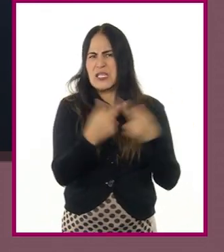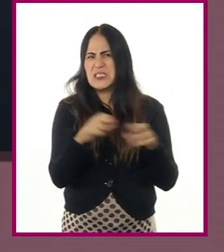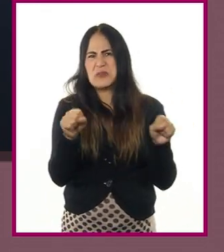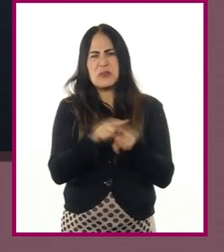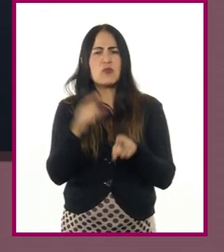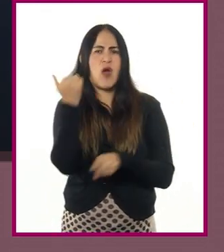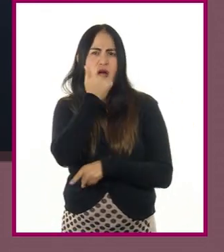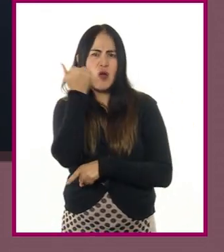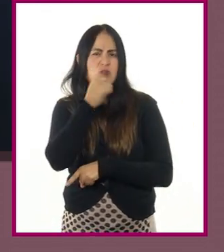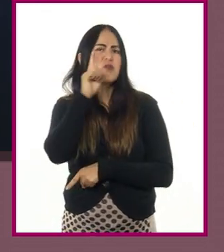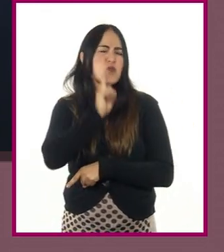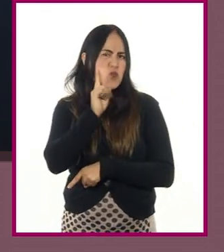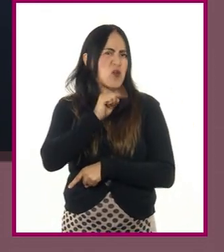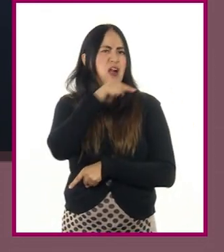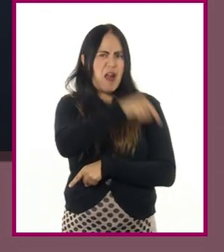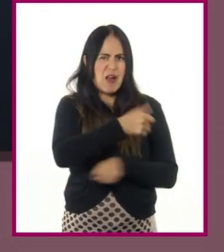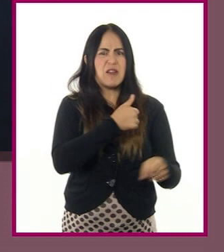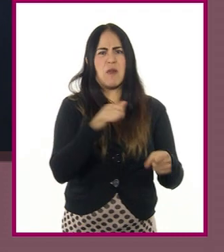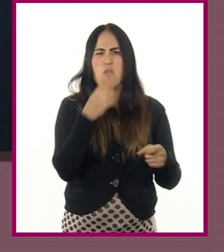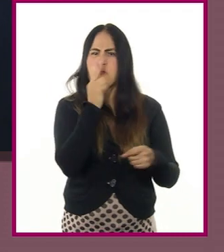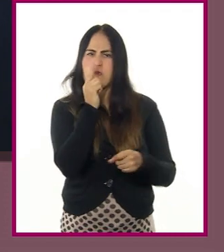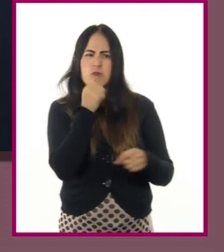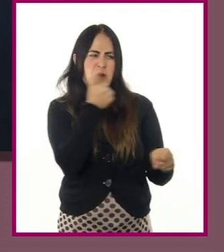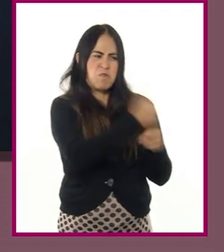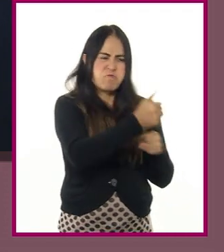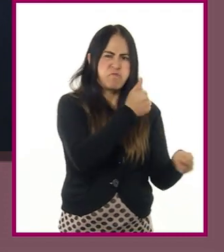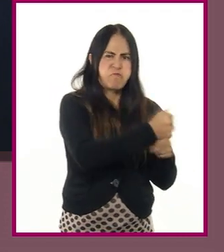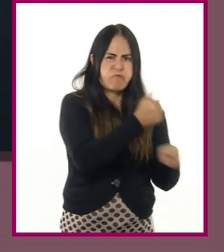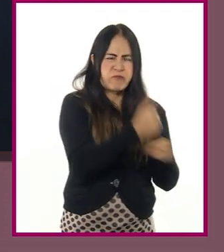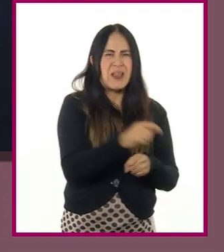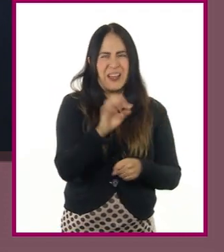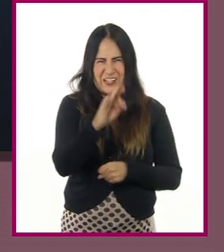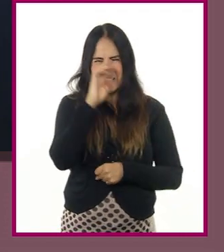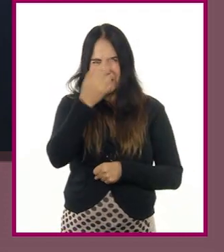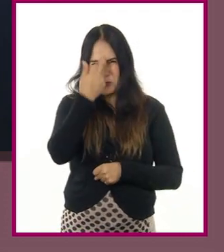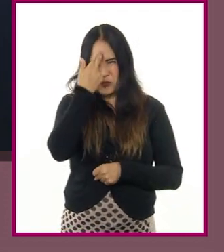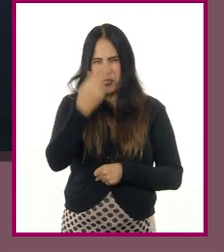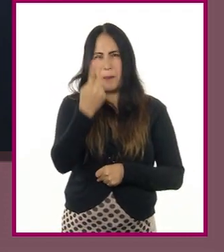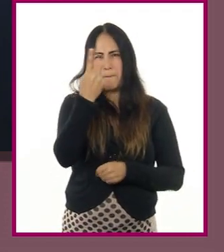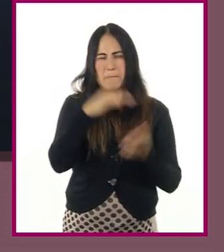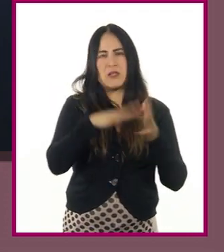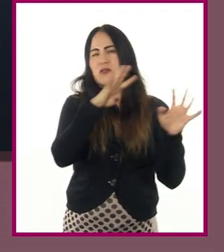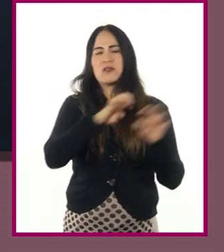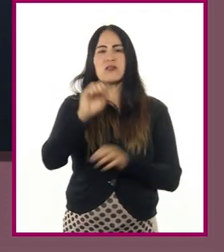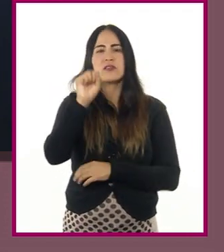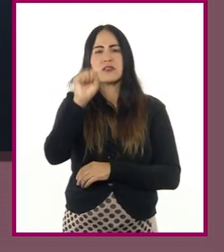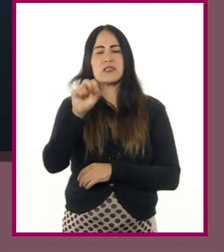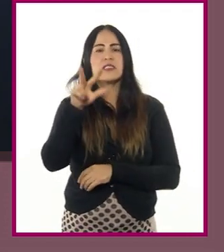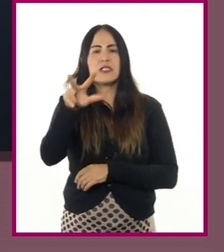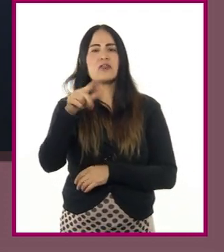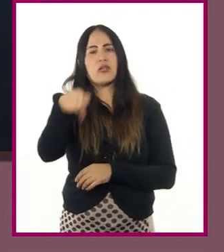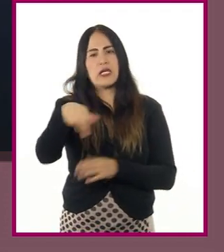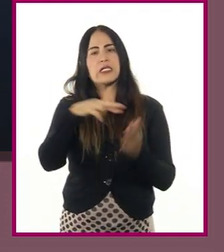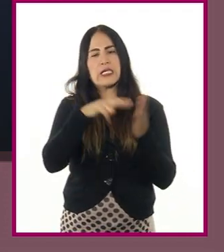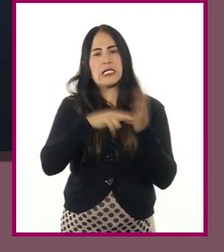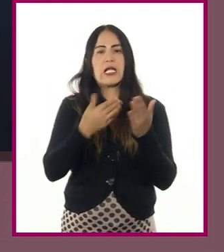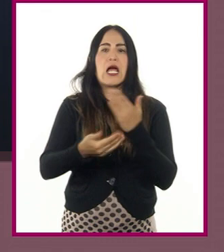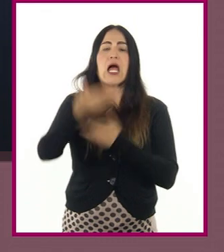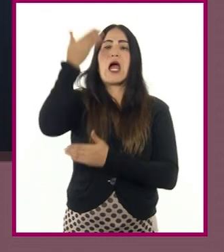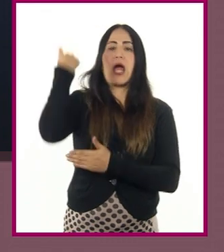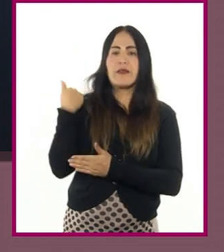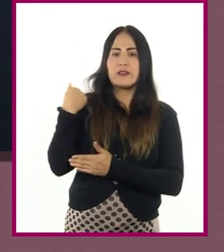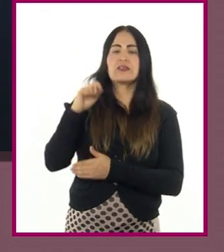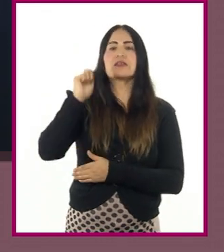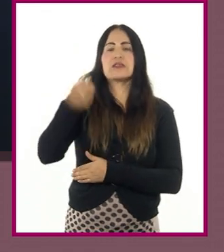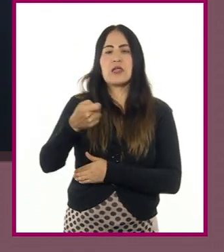Estamos en 1968 y todavía los roles de género son más rígidos. Hay una regla no escrita y es que la policía no se metía con